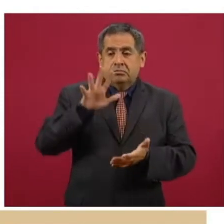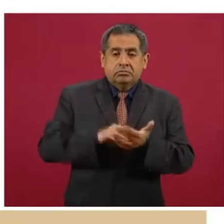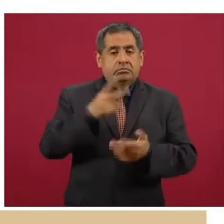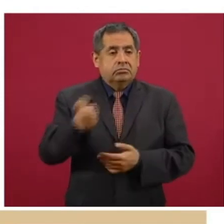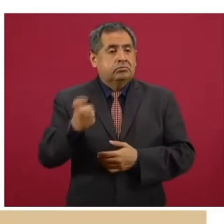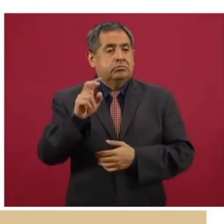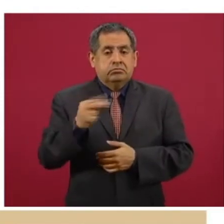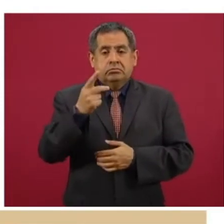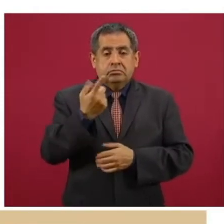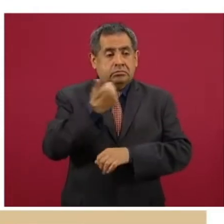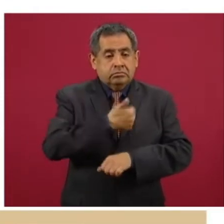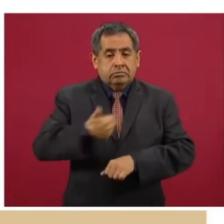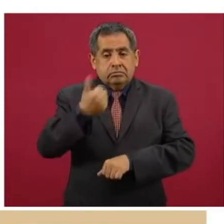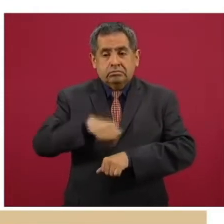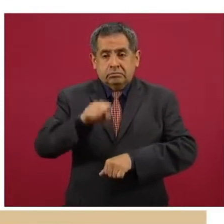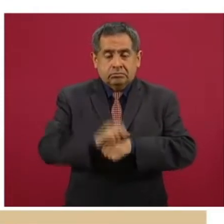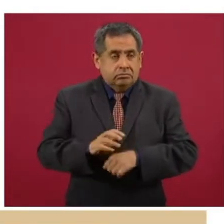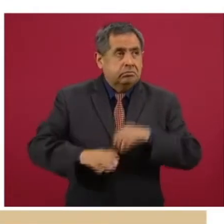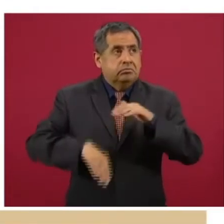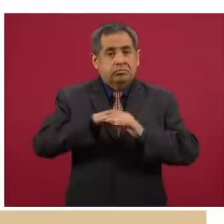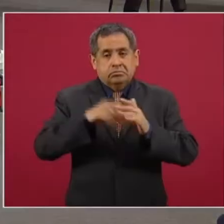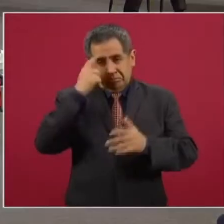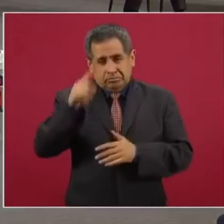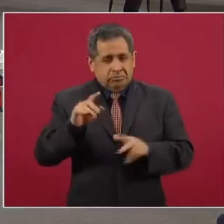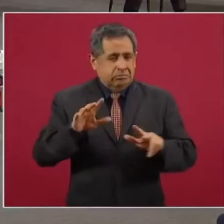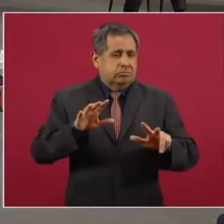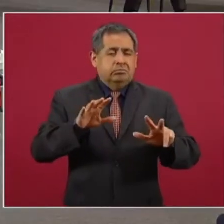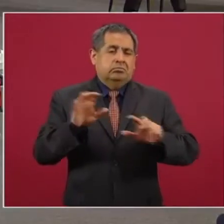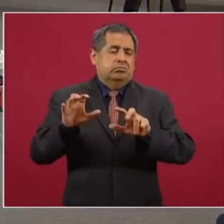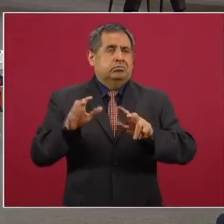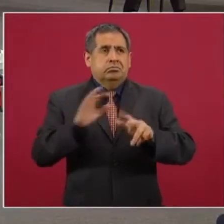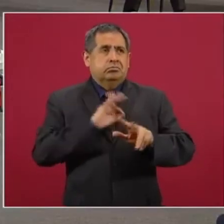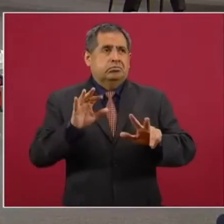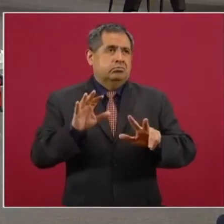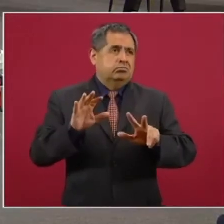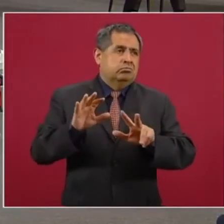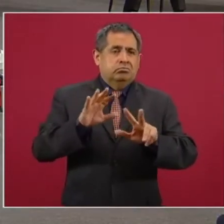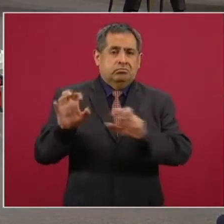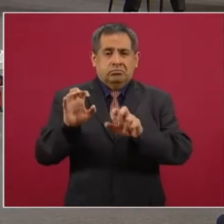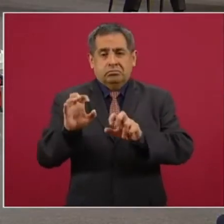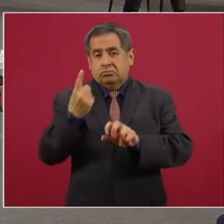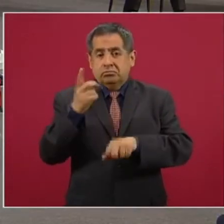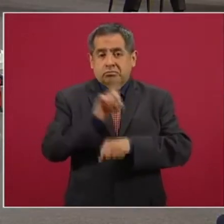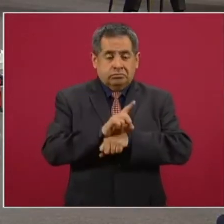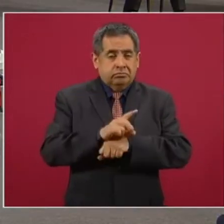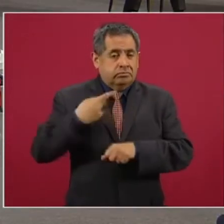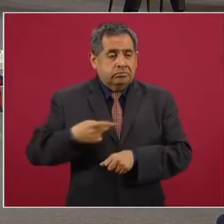5.282 por semana. Llegamos a tener un máximo de 800, un poco más de 800 por día en esa semana, en la